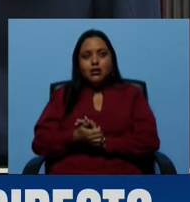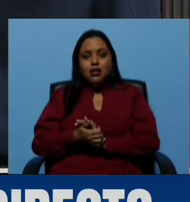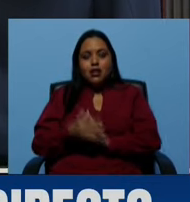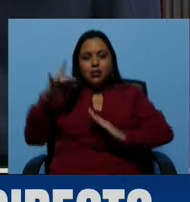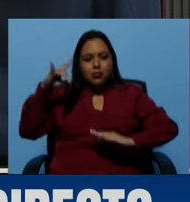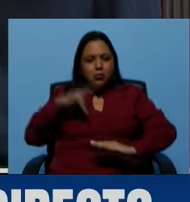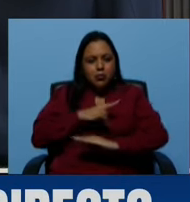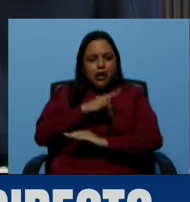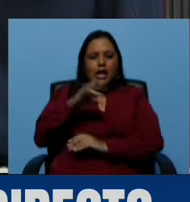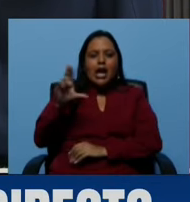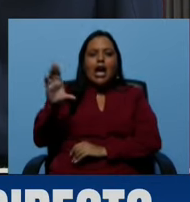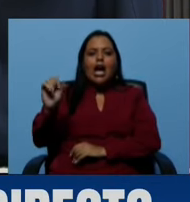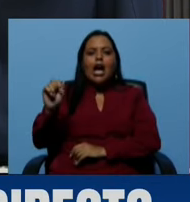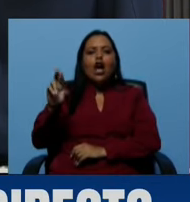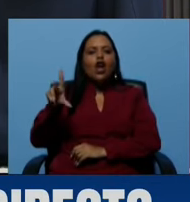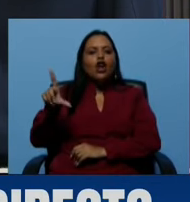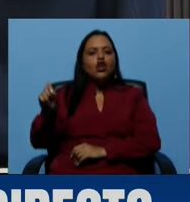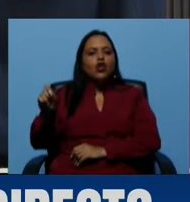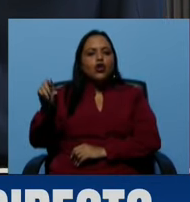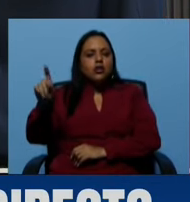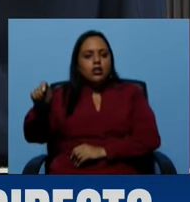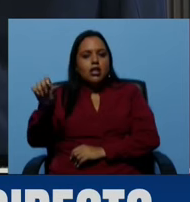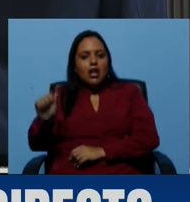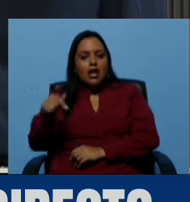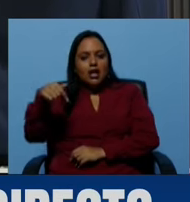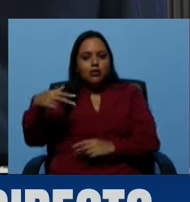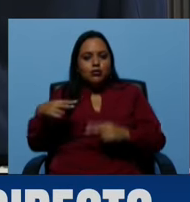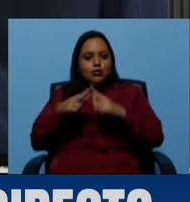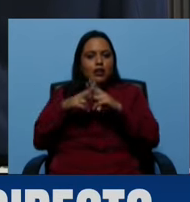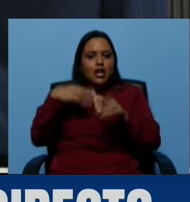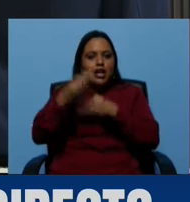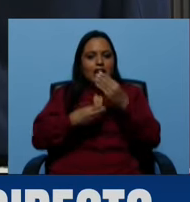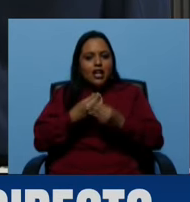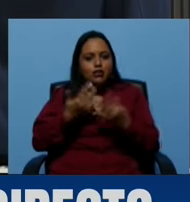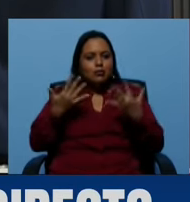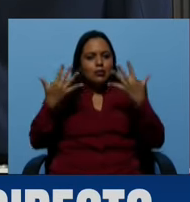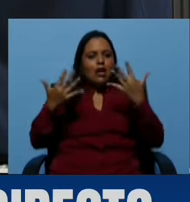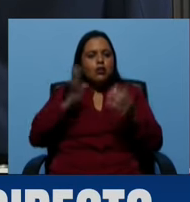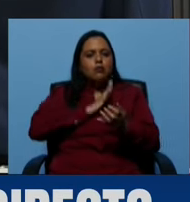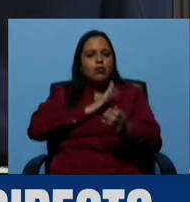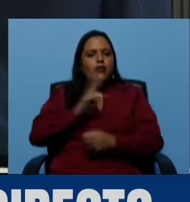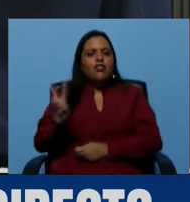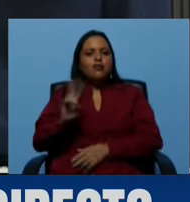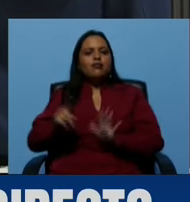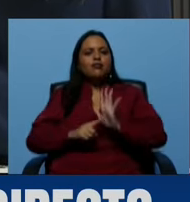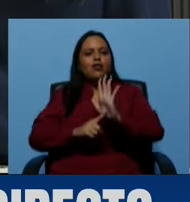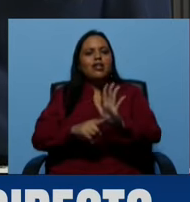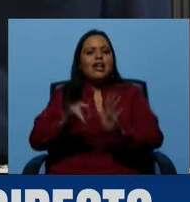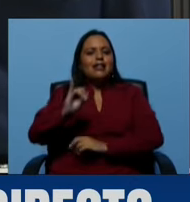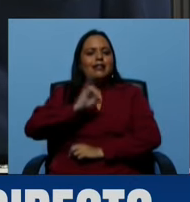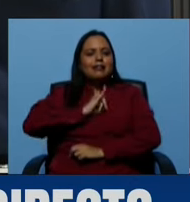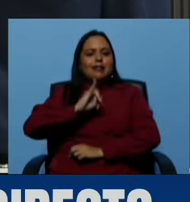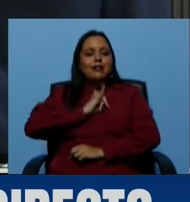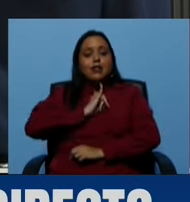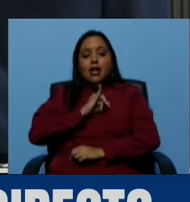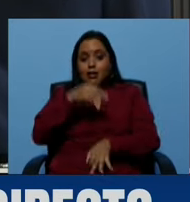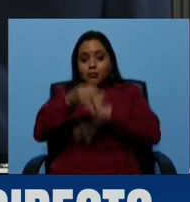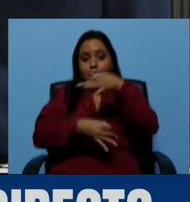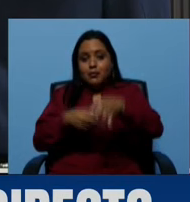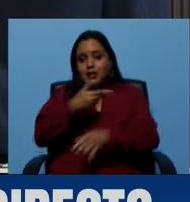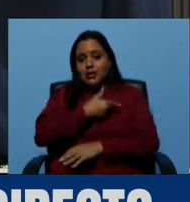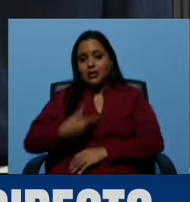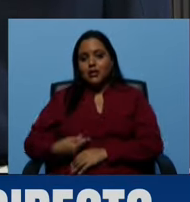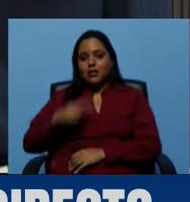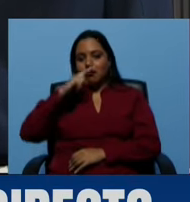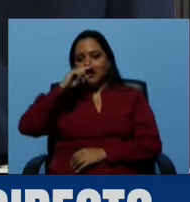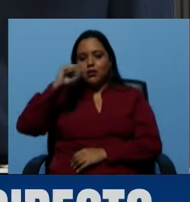este encuentro comercial hecho a mano de Venezuela, por supuesto, para exaltar lo nuestro, lo que ha dicho el presidente Nicolás Maduro a través de